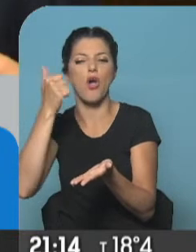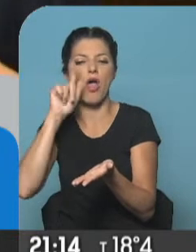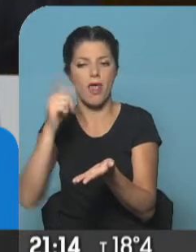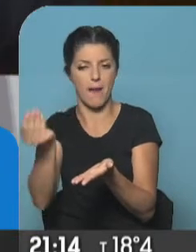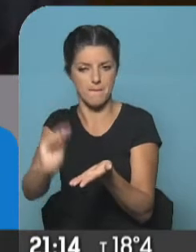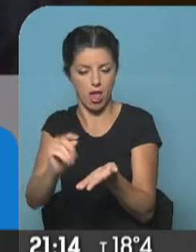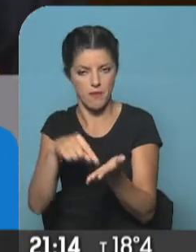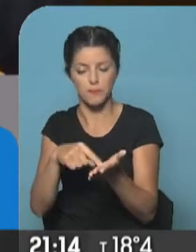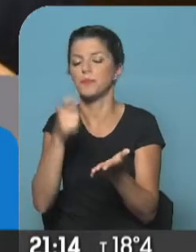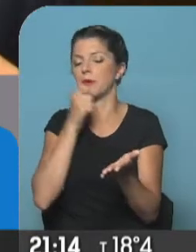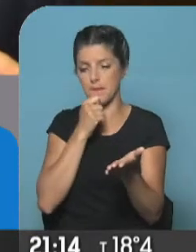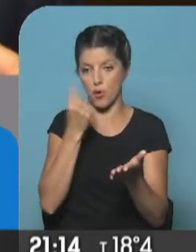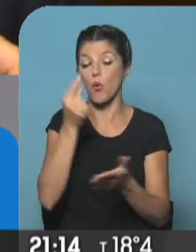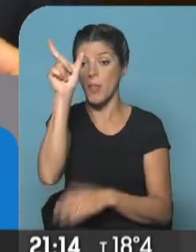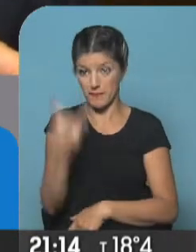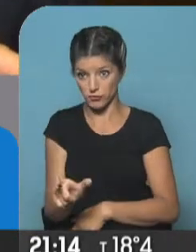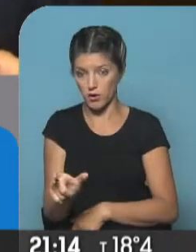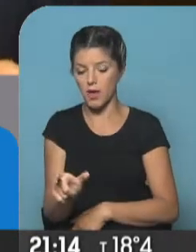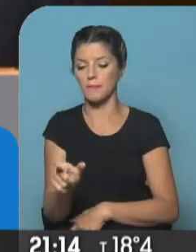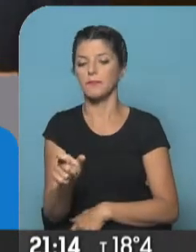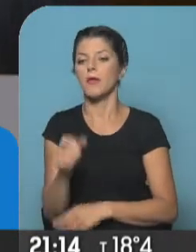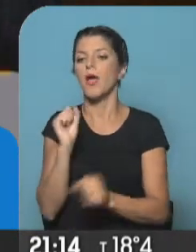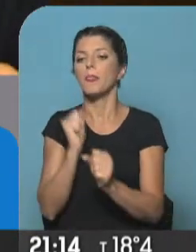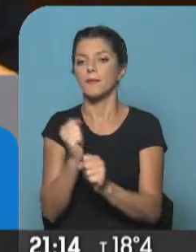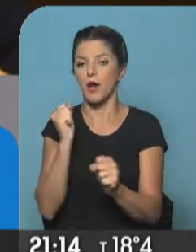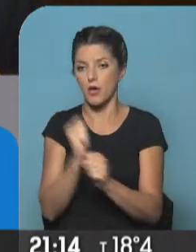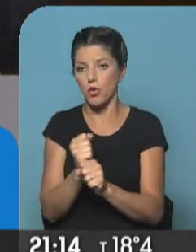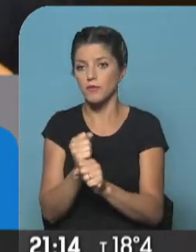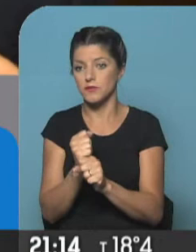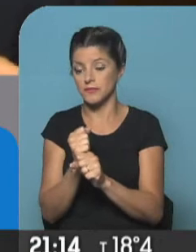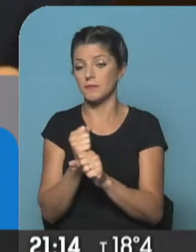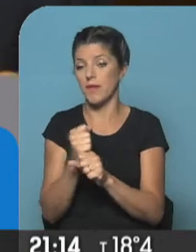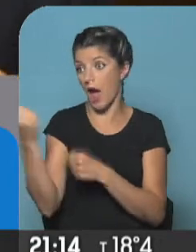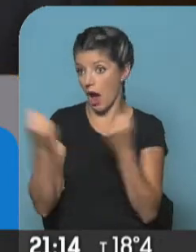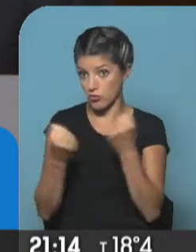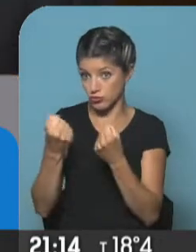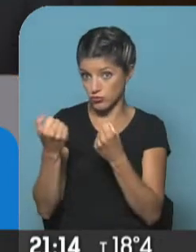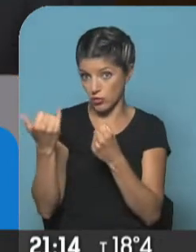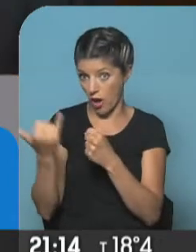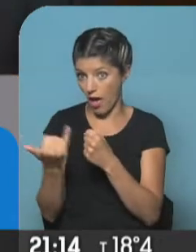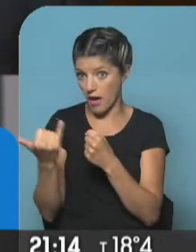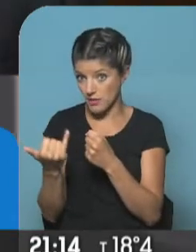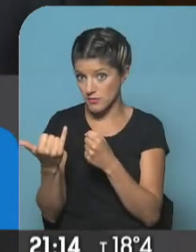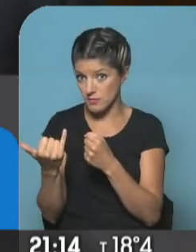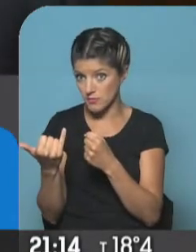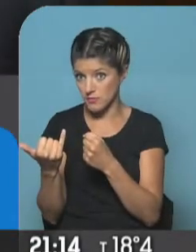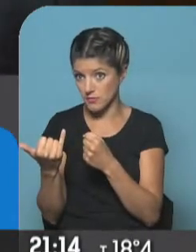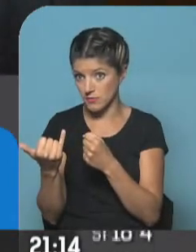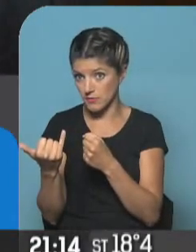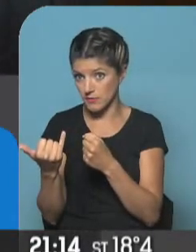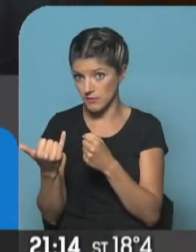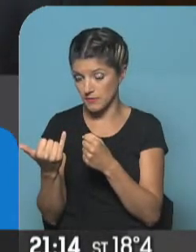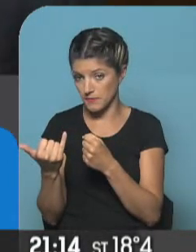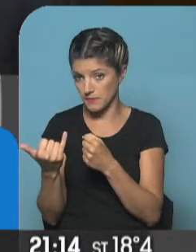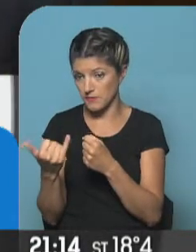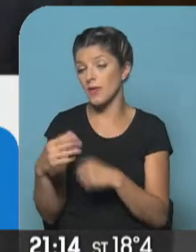ver, por ejemplo, cuando un trabajador recibe un celular o tiene un vehículo, que no están cuantificados monetariamente, y eso hace que cuando